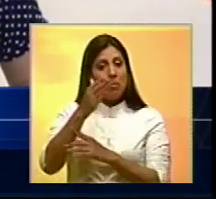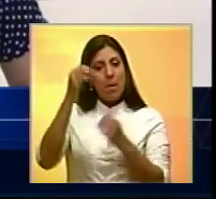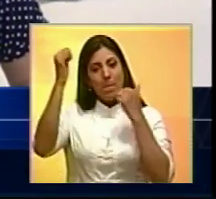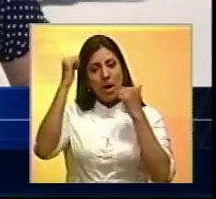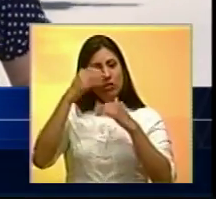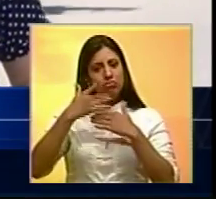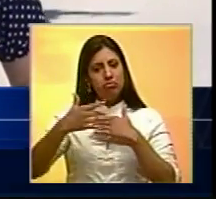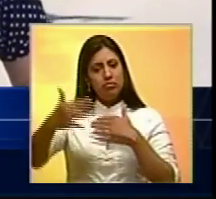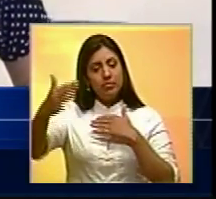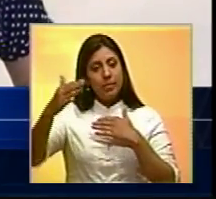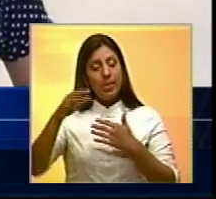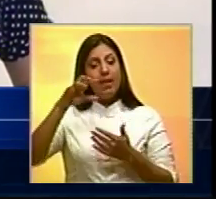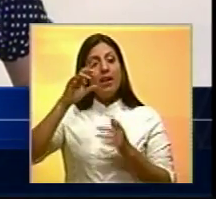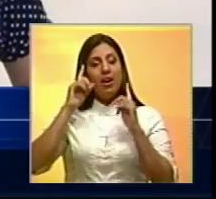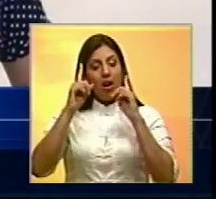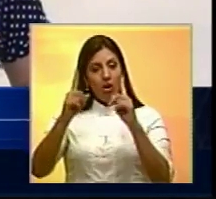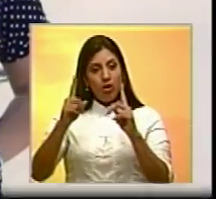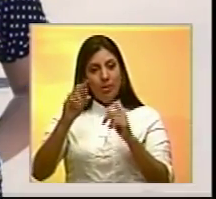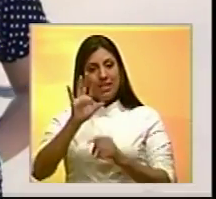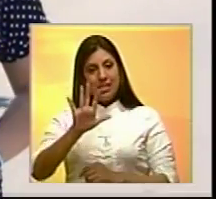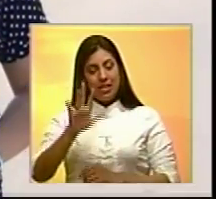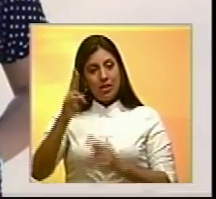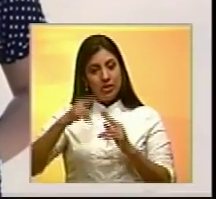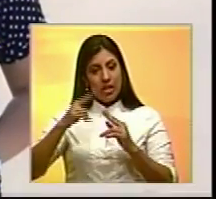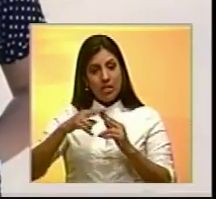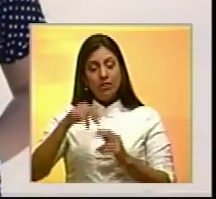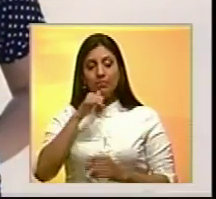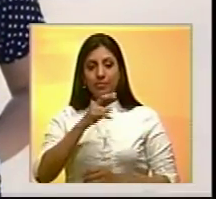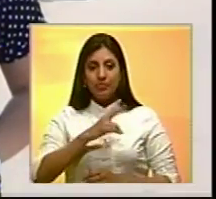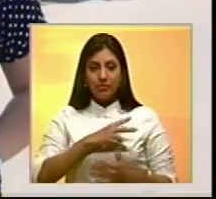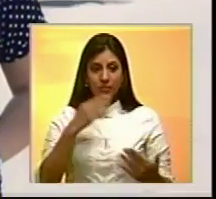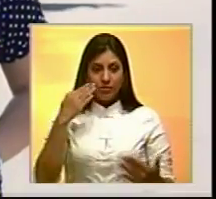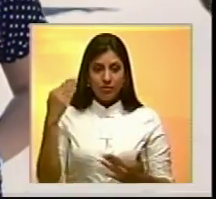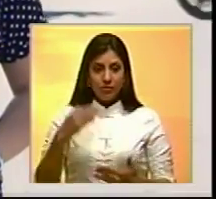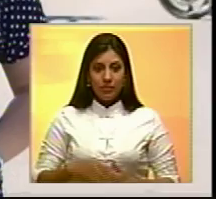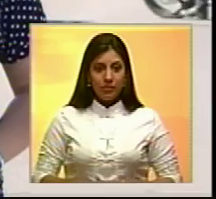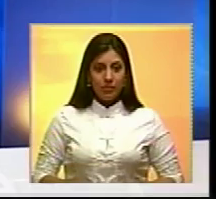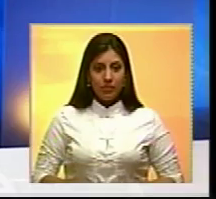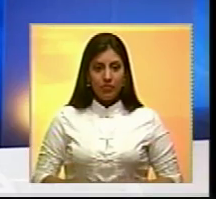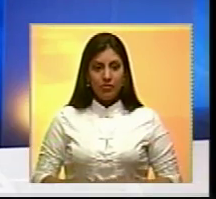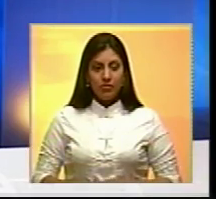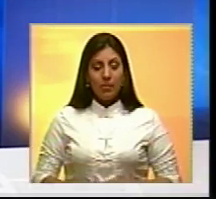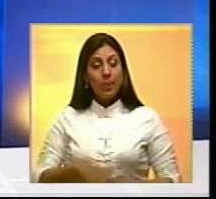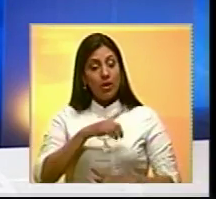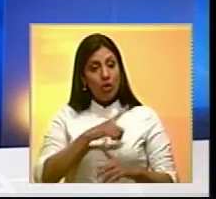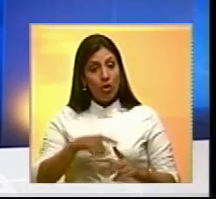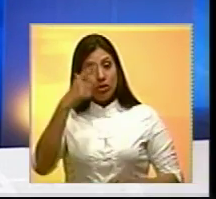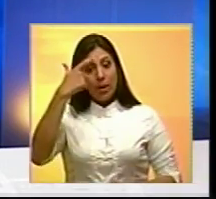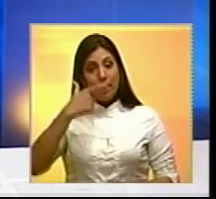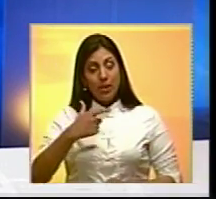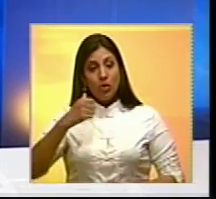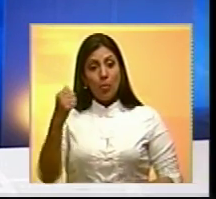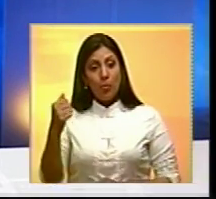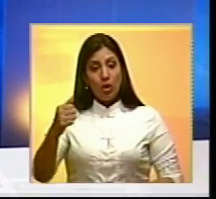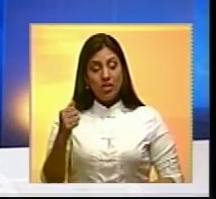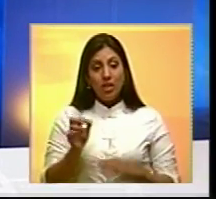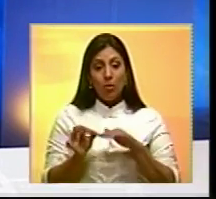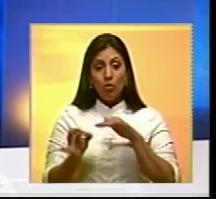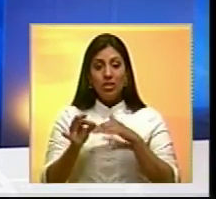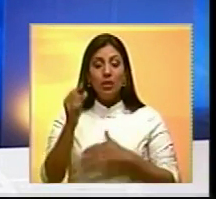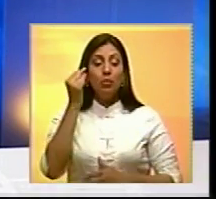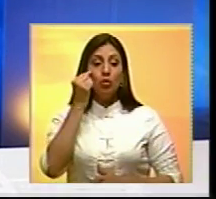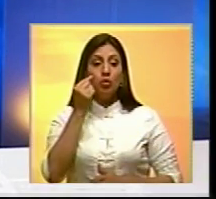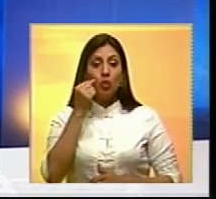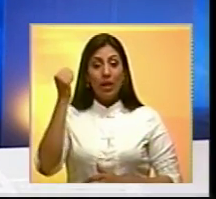paro indefinido. Desde la carretera Troncal 5 en Táchira, Marineglot, Noticiero Venevisión. Un funcionario de la policía del municipio de